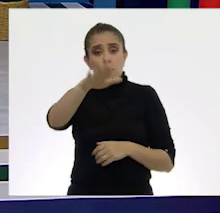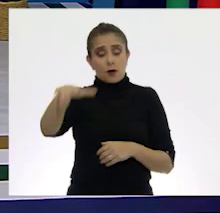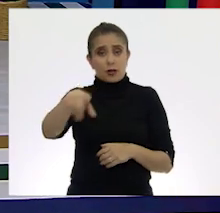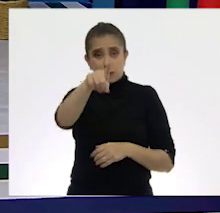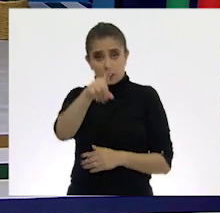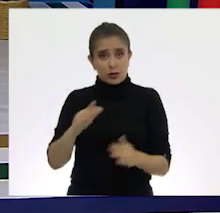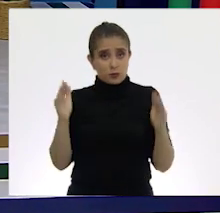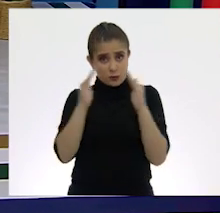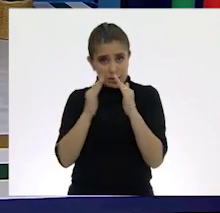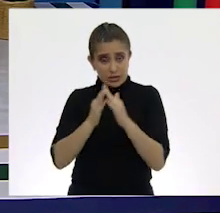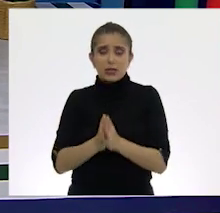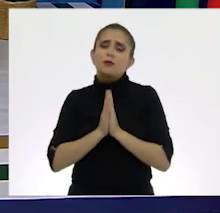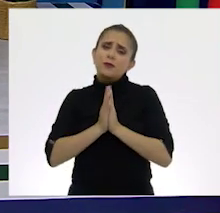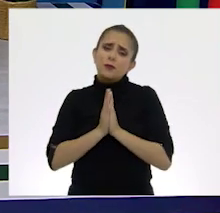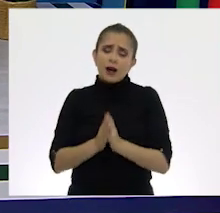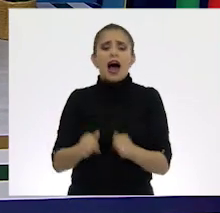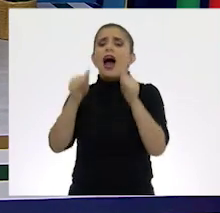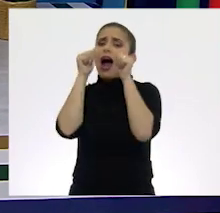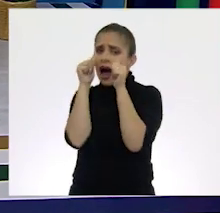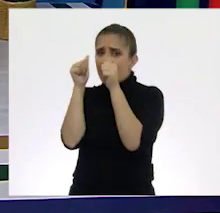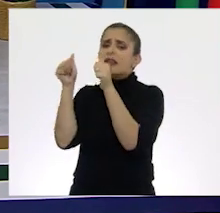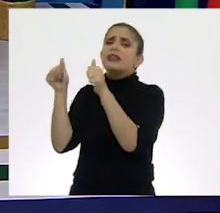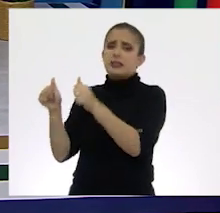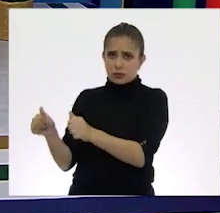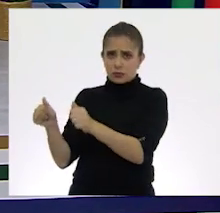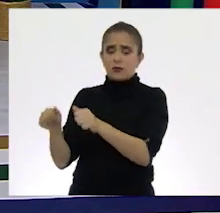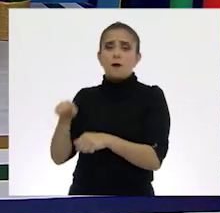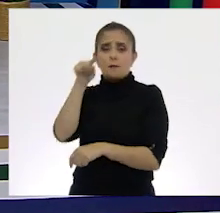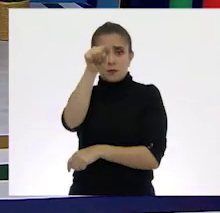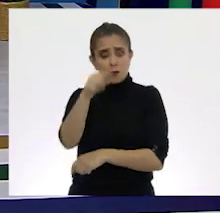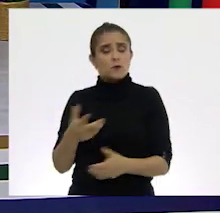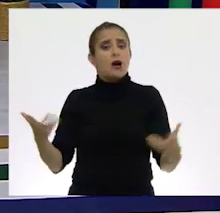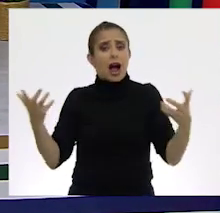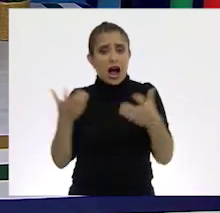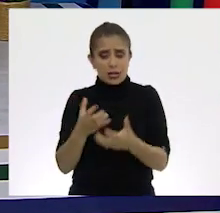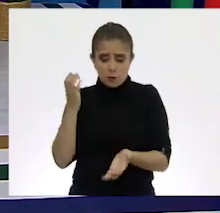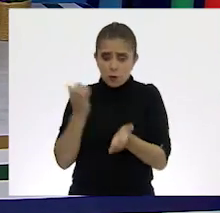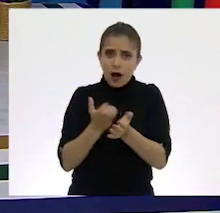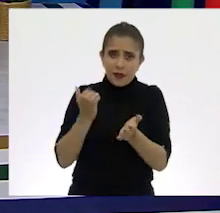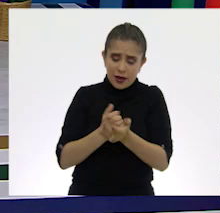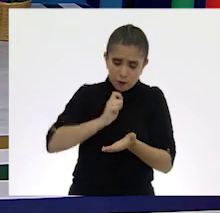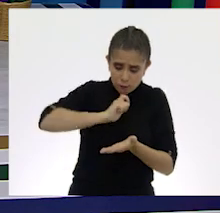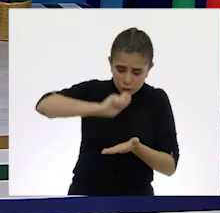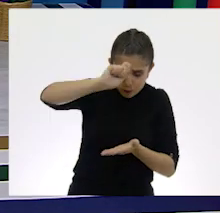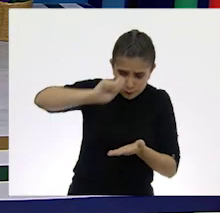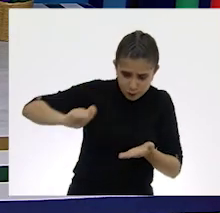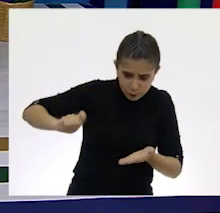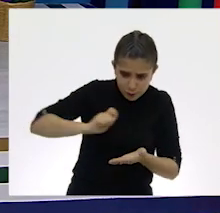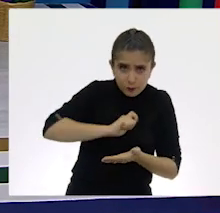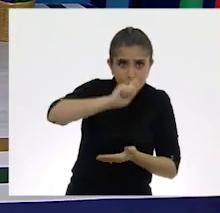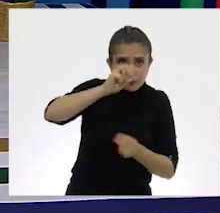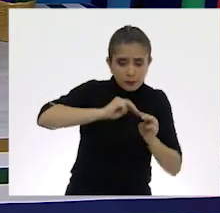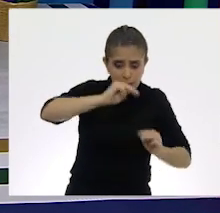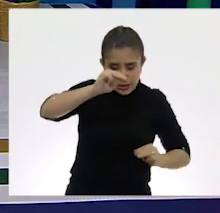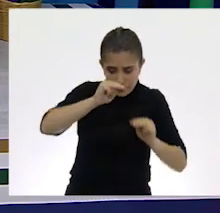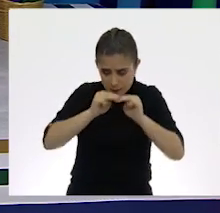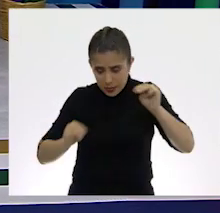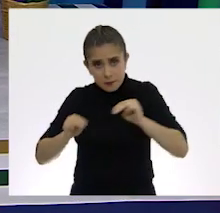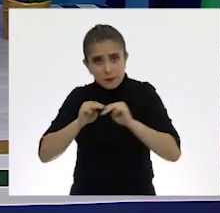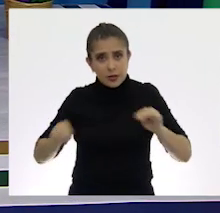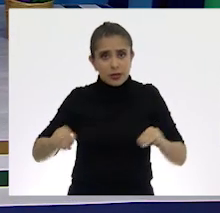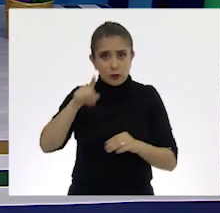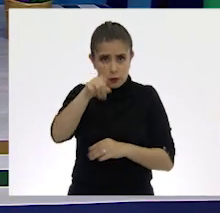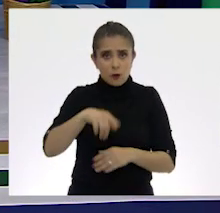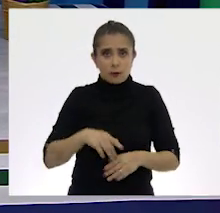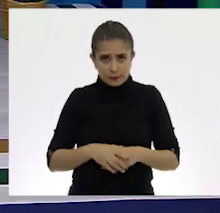favor, que observen con detenimiento, porque después lo van a hacer ustedes en su cuaderno, en una hoja, ¿de acuerdo? Hoy lo